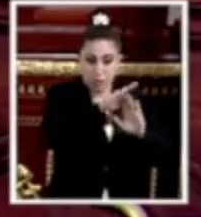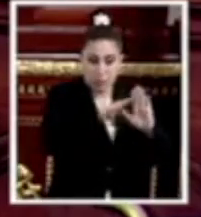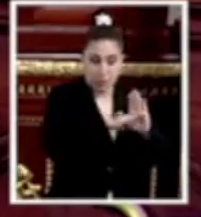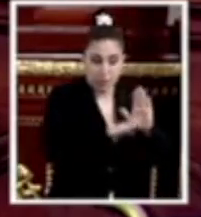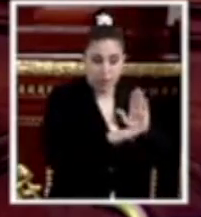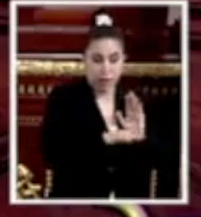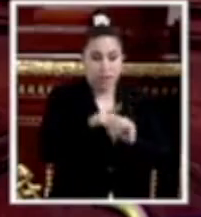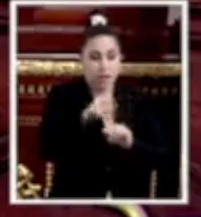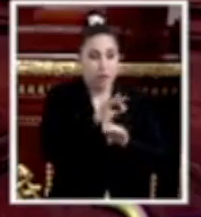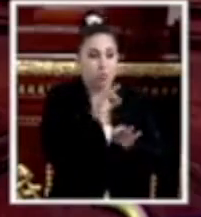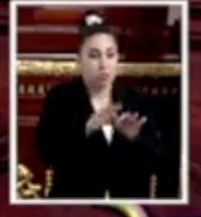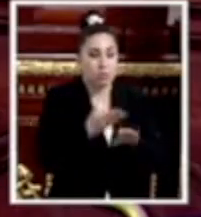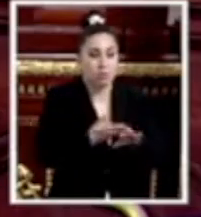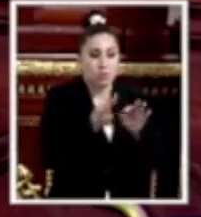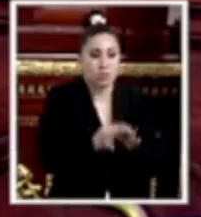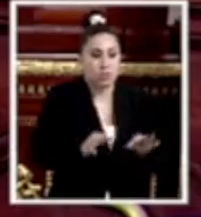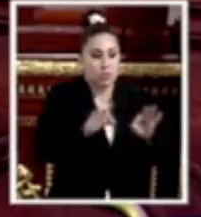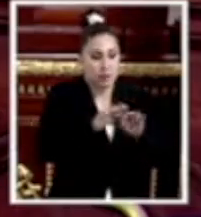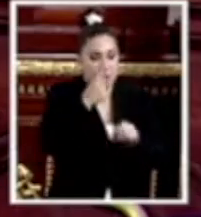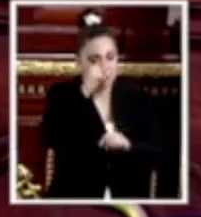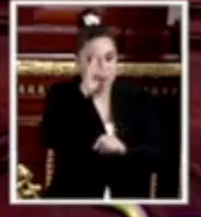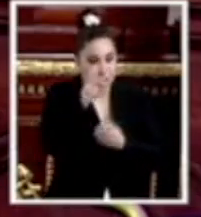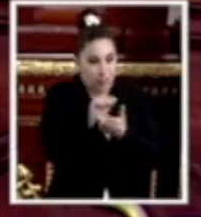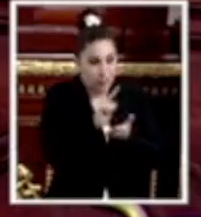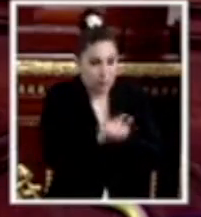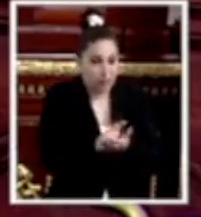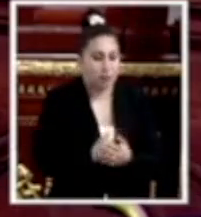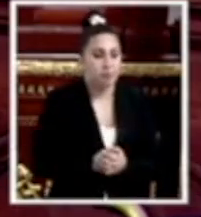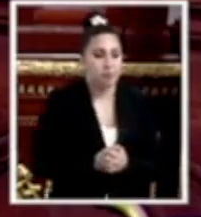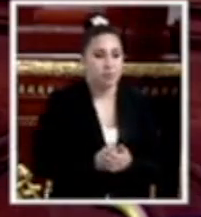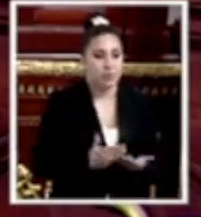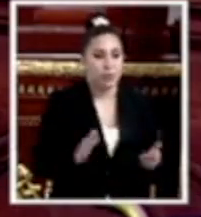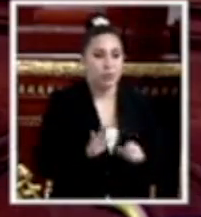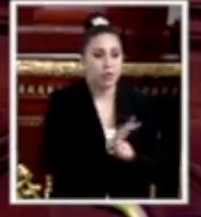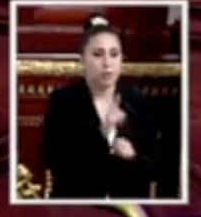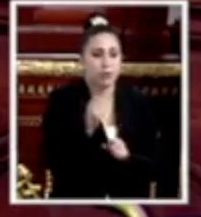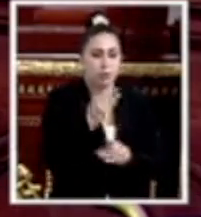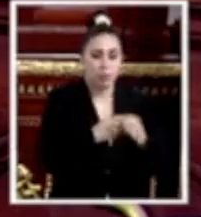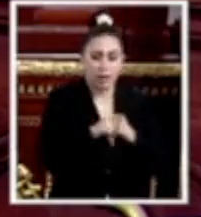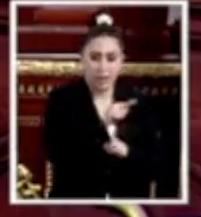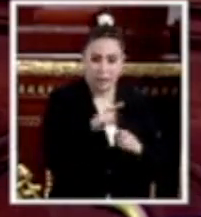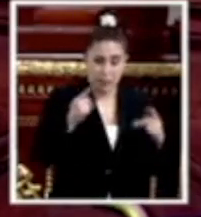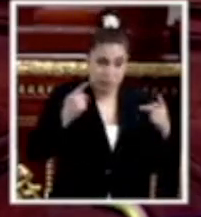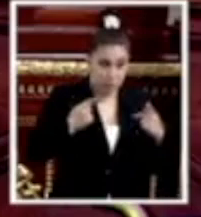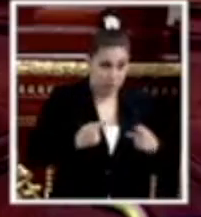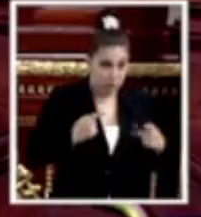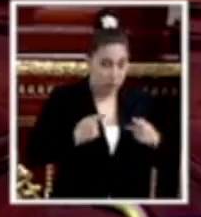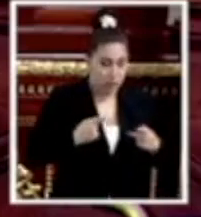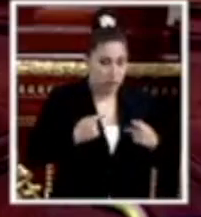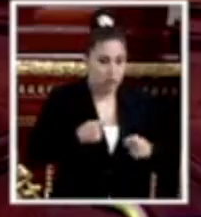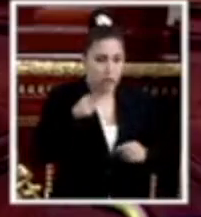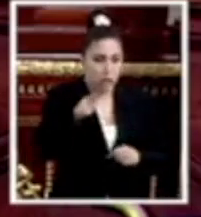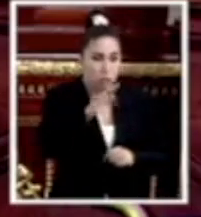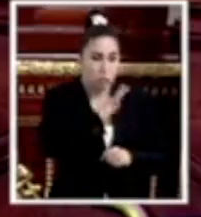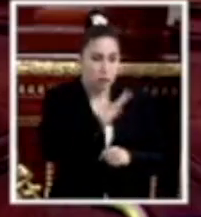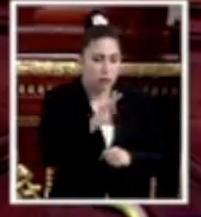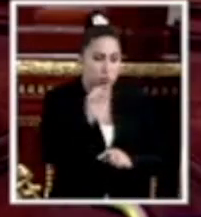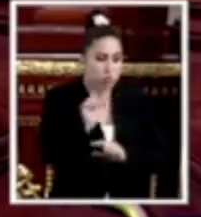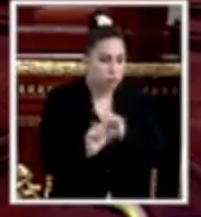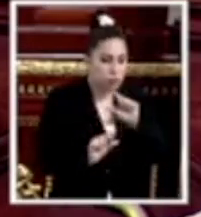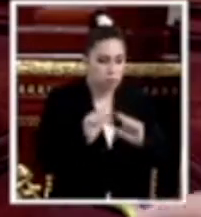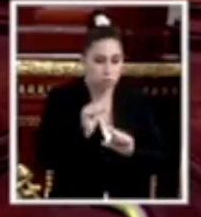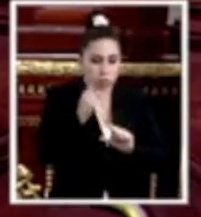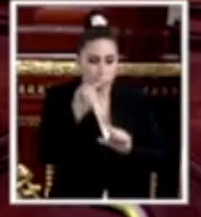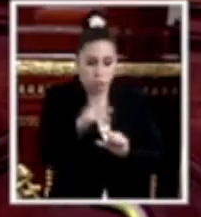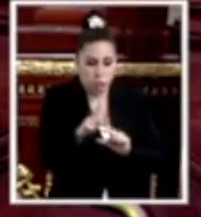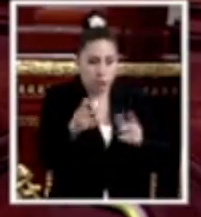trascendental en nuestro Estado de Derecho, ya que permite que las personas puedan orientar de manera racional su conducta